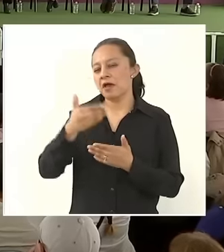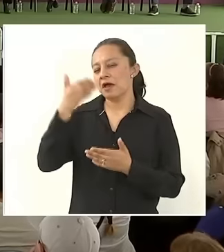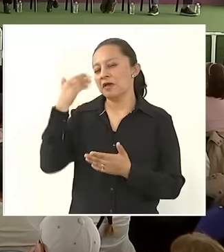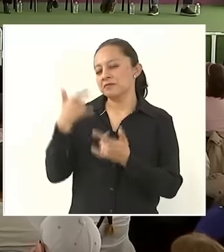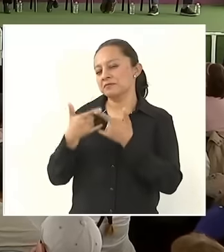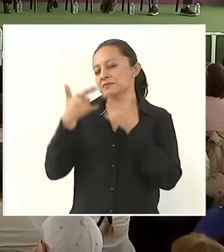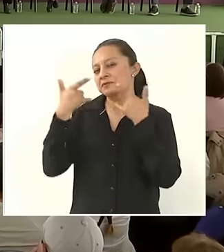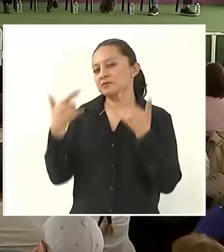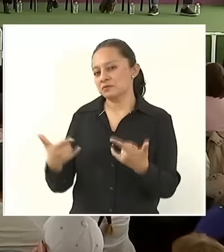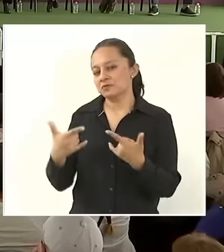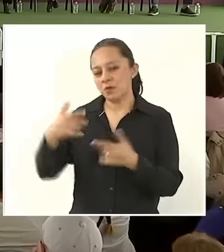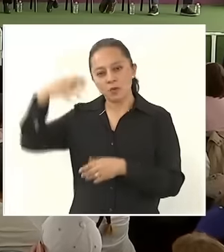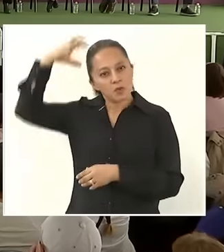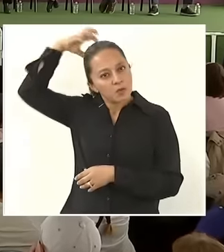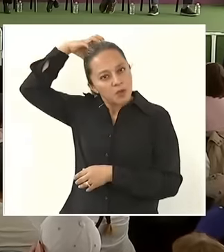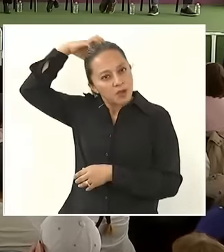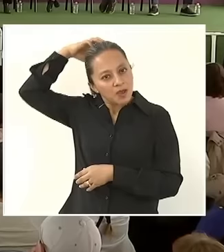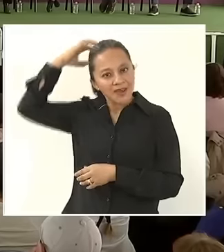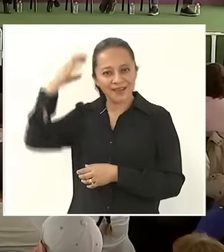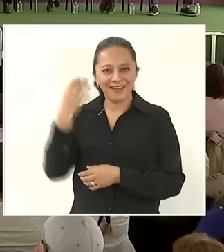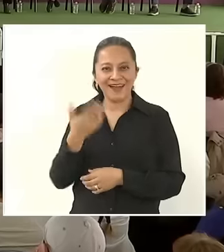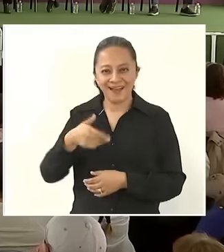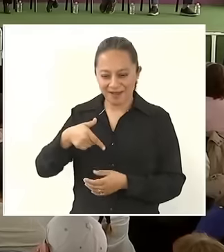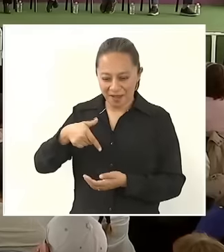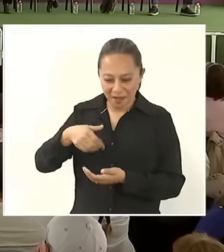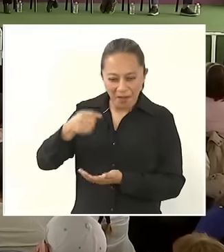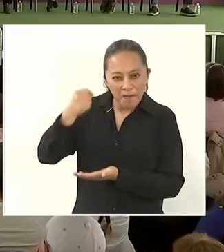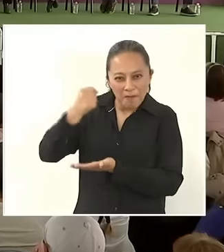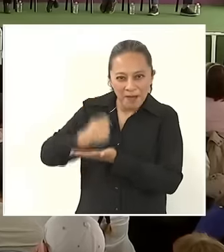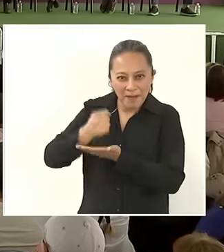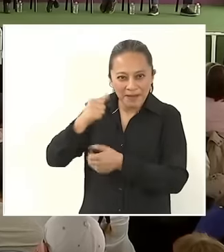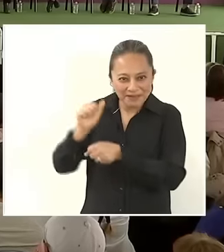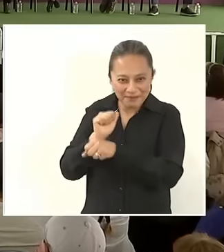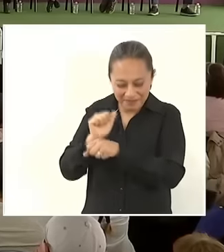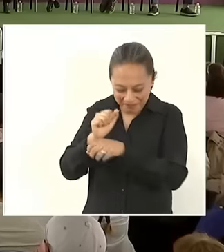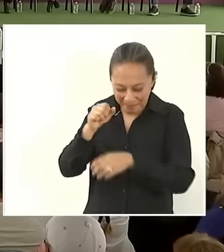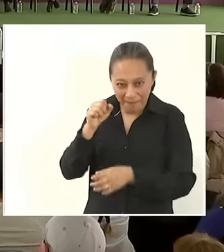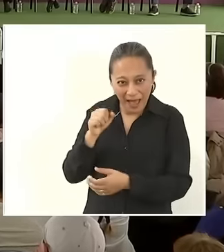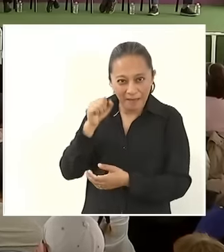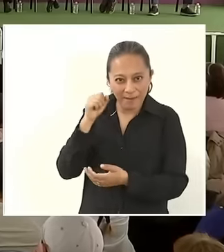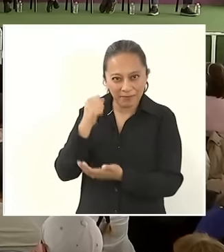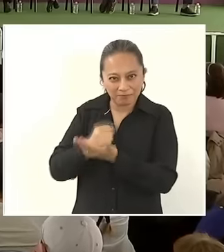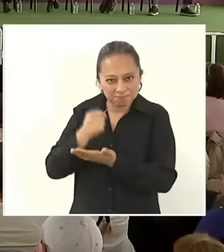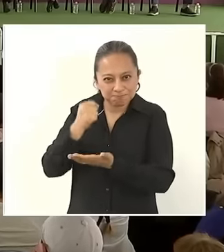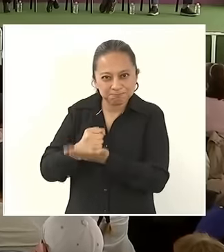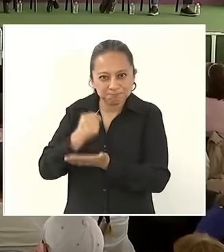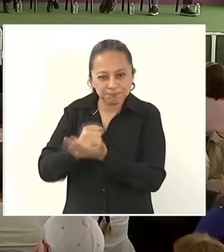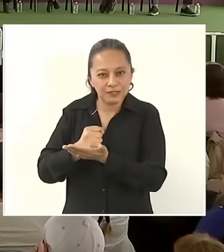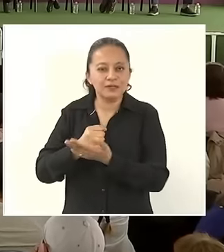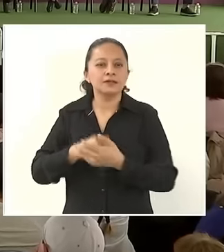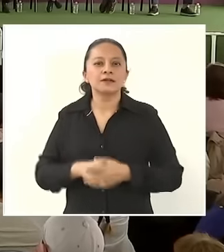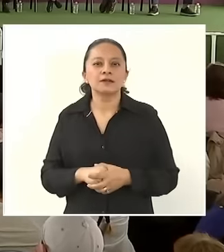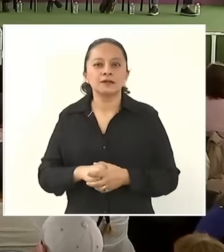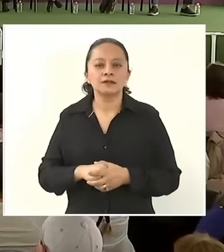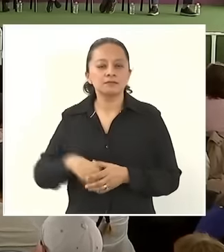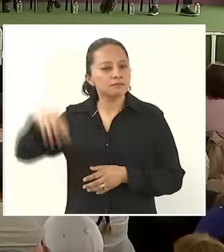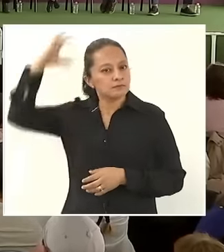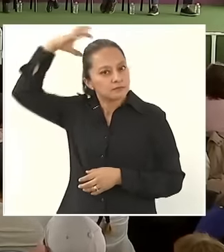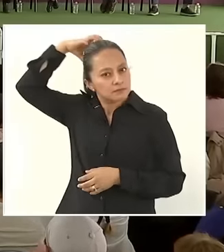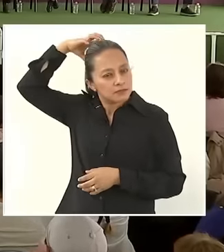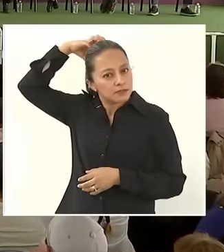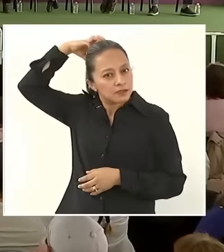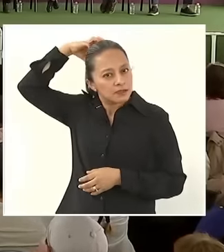corregidora dio el famoso taconazo. La corregidora Josefa Ortiz